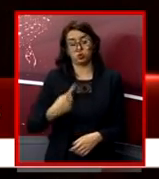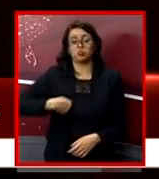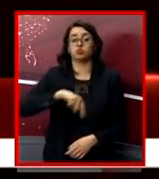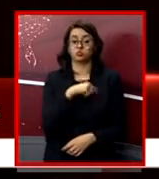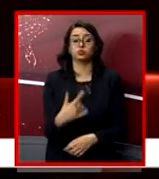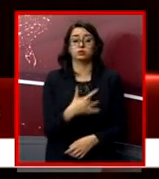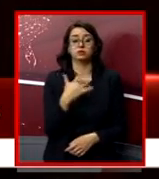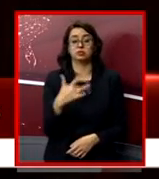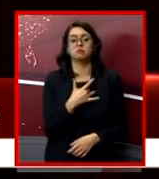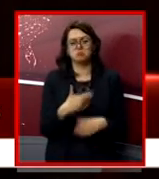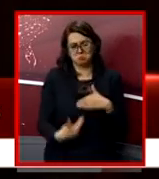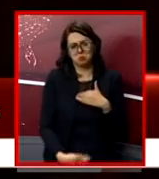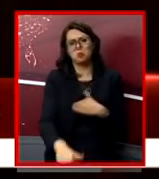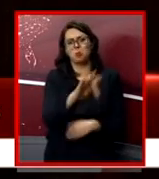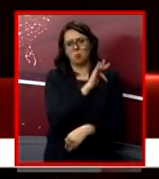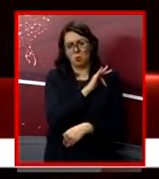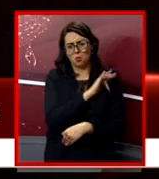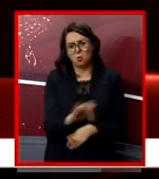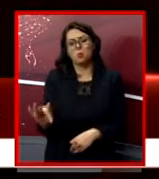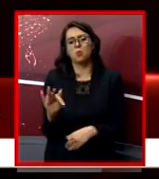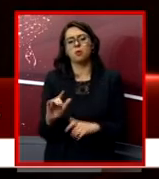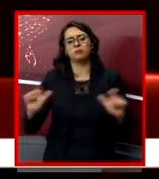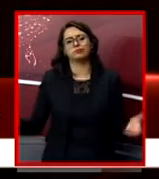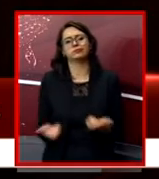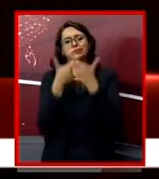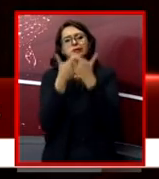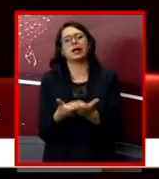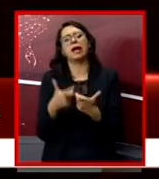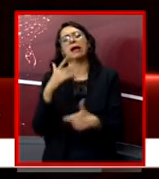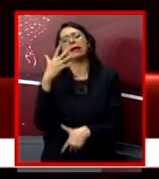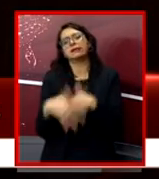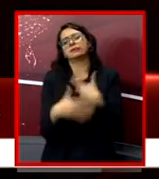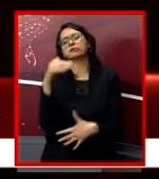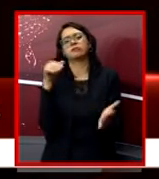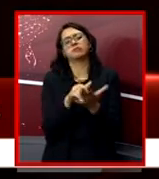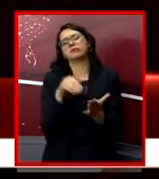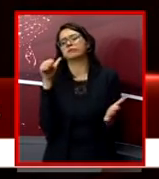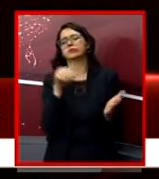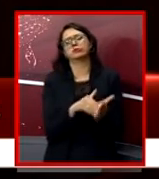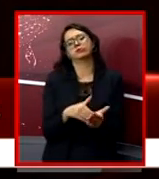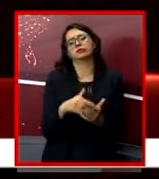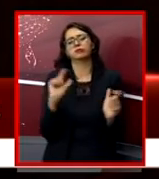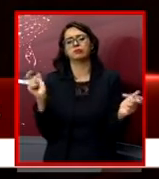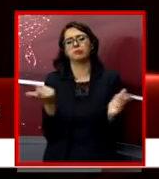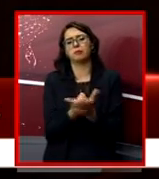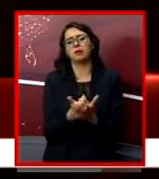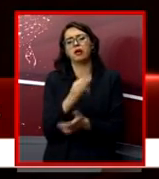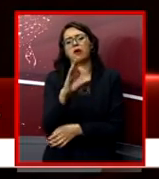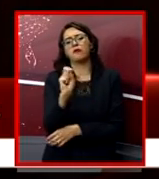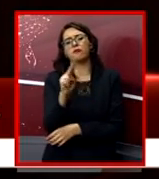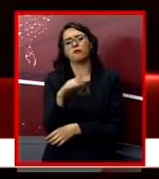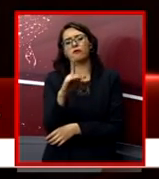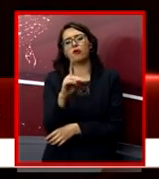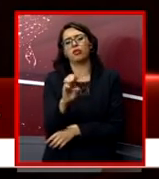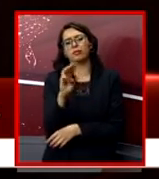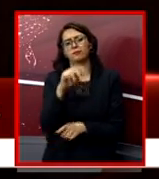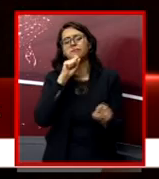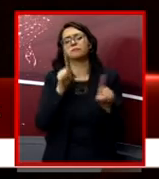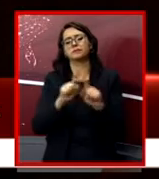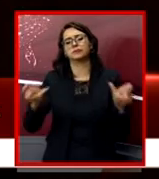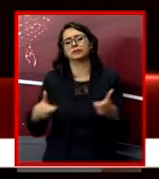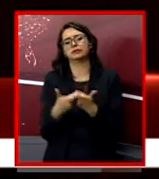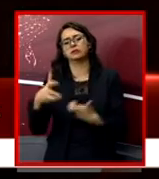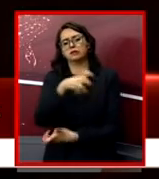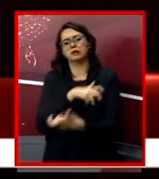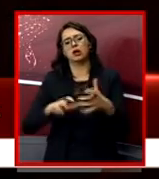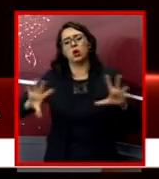consideramos que es posible crear un fondo de 15,000 millones de pesos con el Fonden y el bono catastrófico, con la perspectiva de